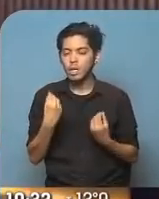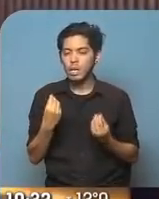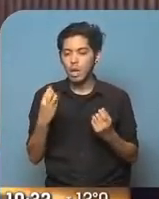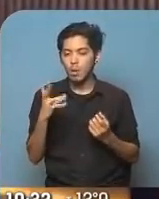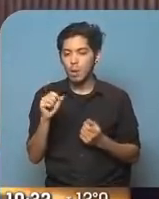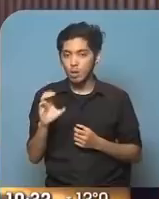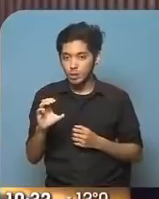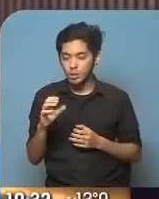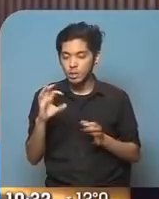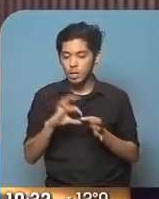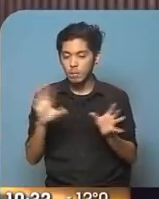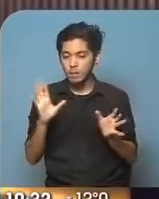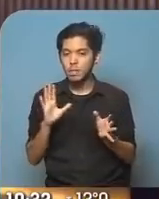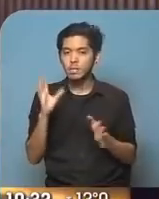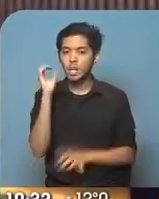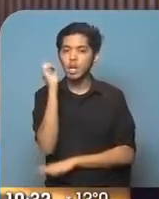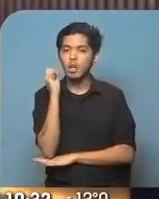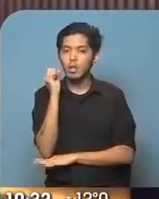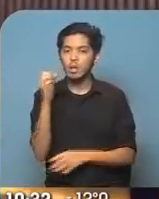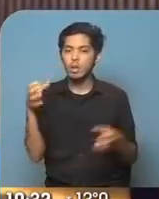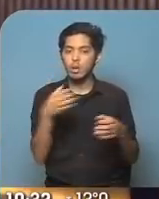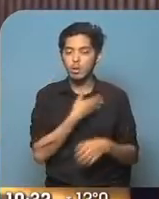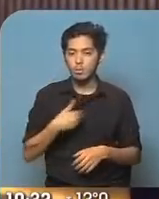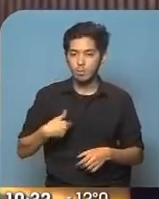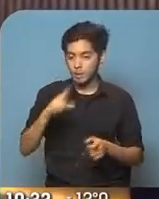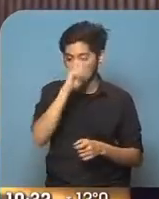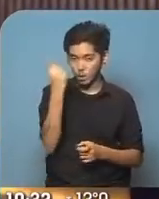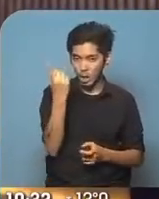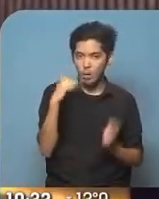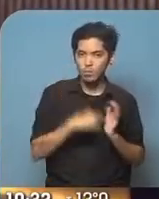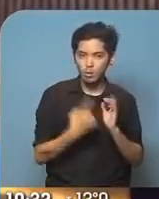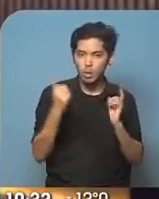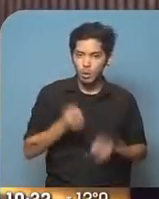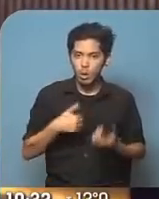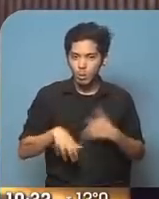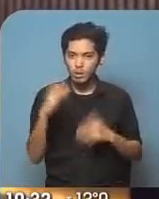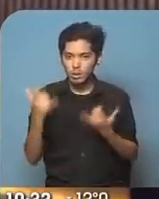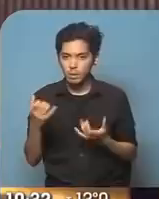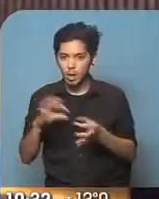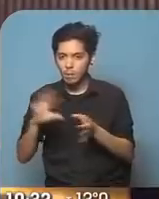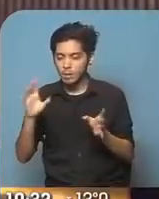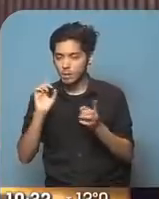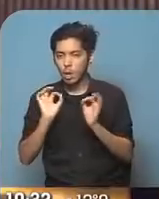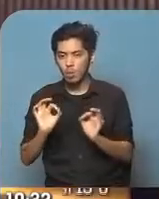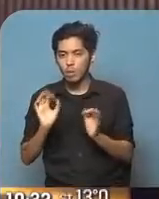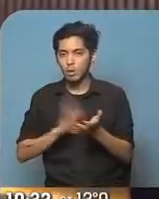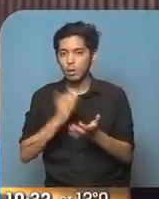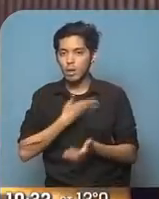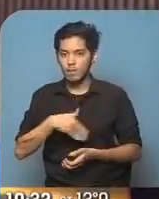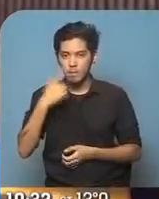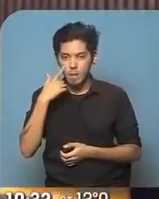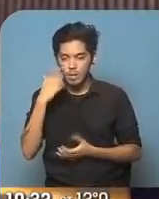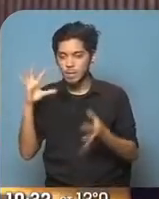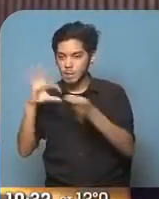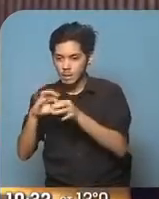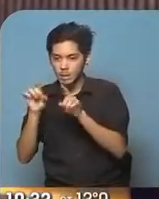banco central tenga independencia económica del poder ejecutivo de la nación pero va a tener una dependencia absoluta respecto al fondo monetario internacional entonces